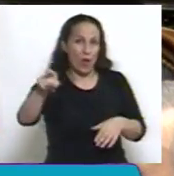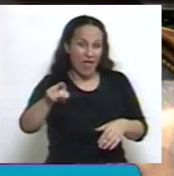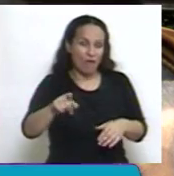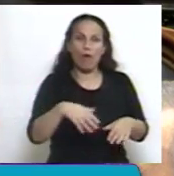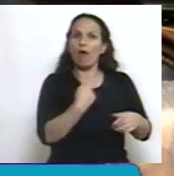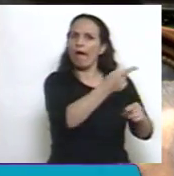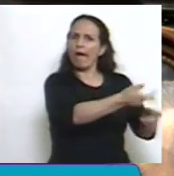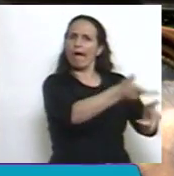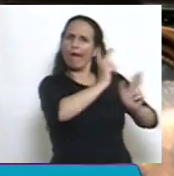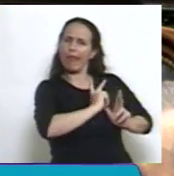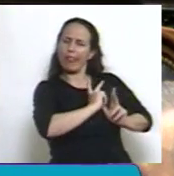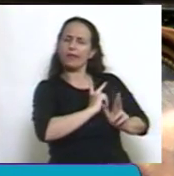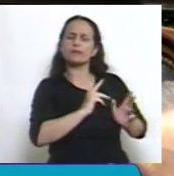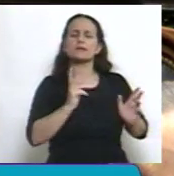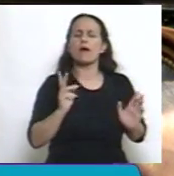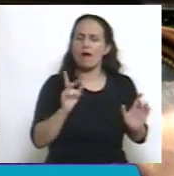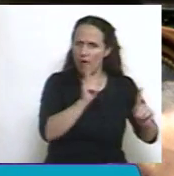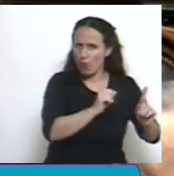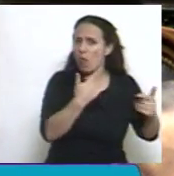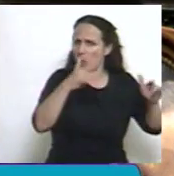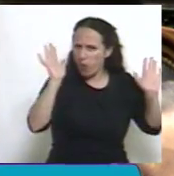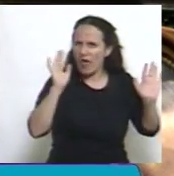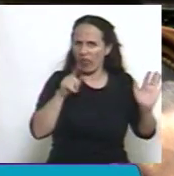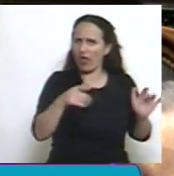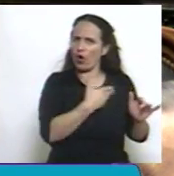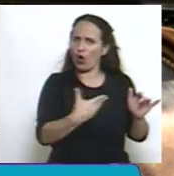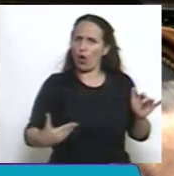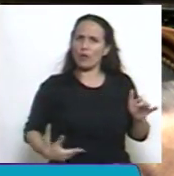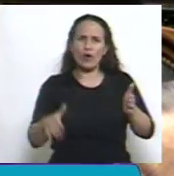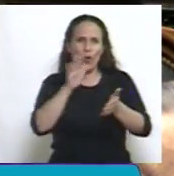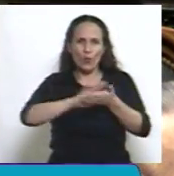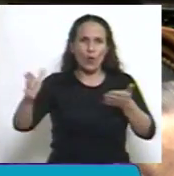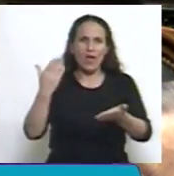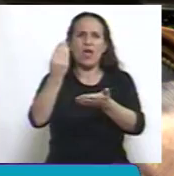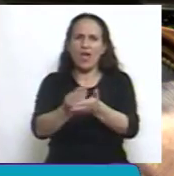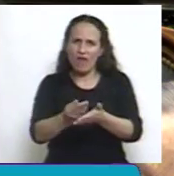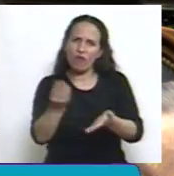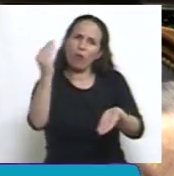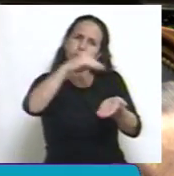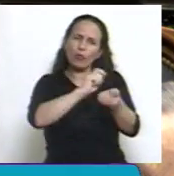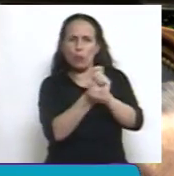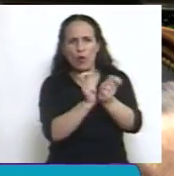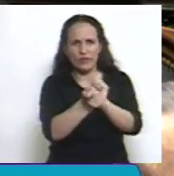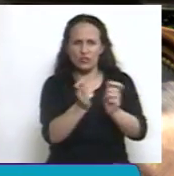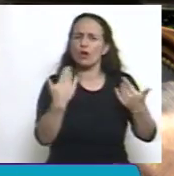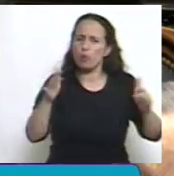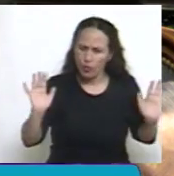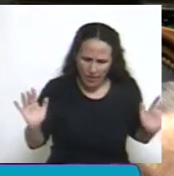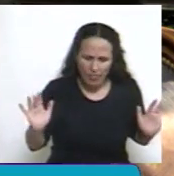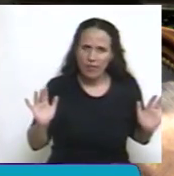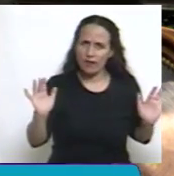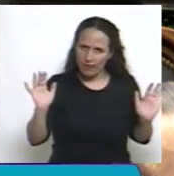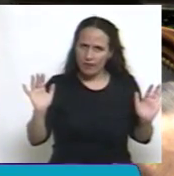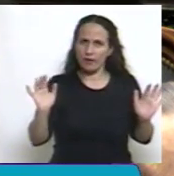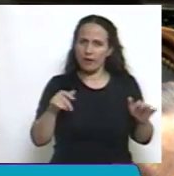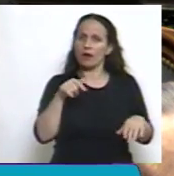decirnos, finalmente, señor presidente, que le queda al gobierno entrante la posibilidad de introducir modificaciones a esta ley